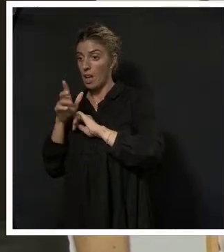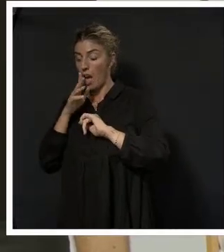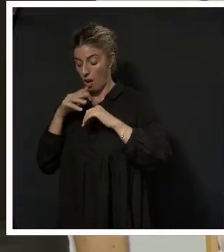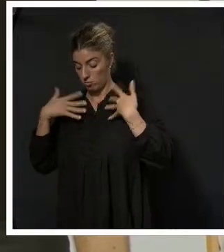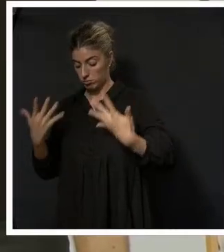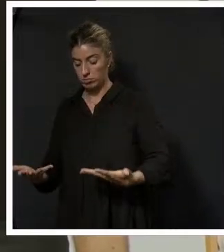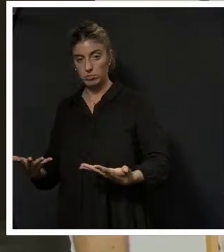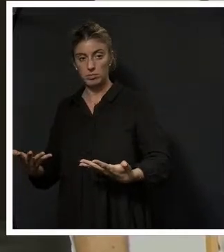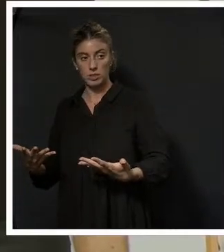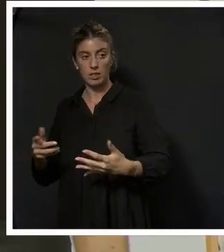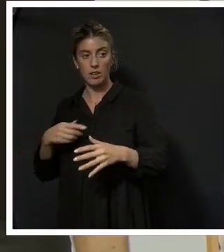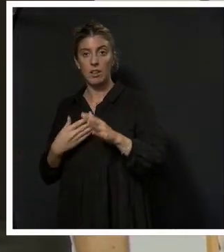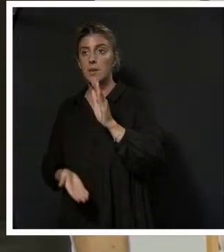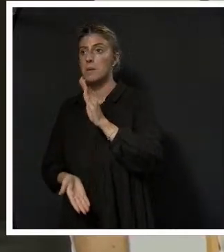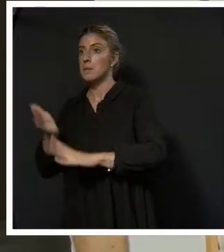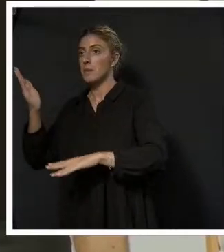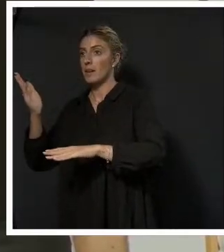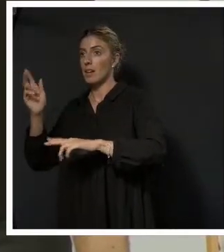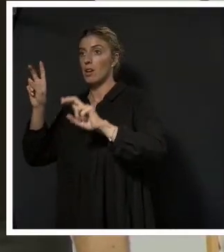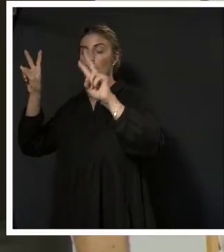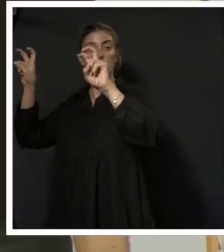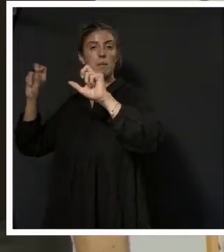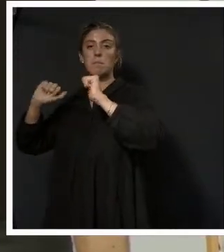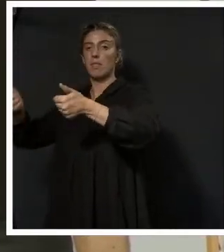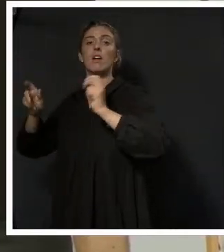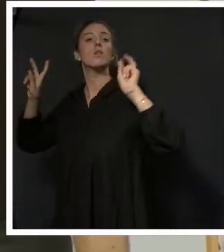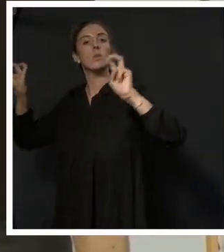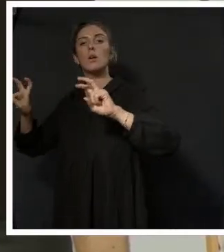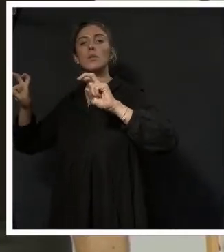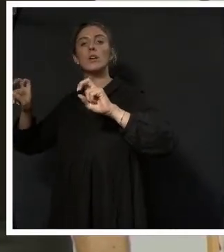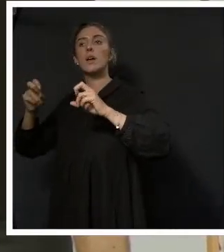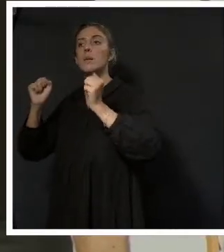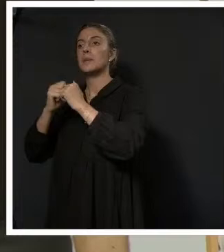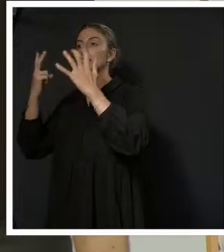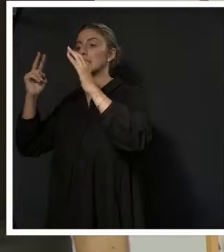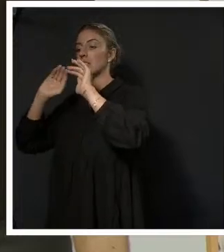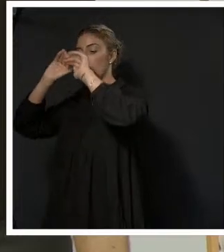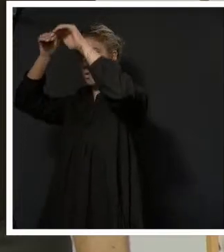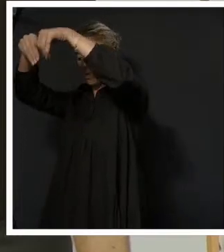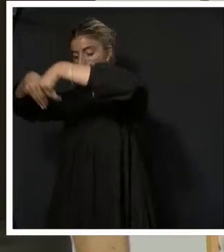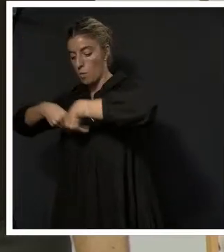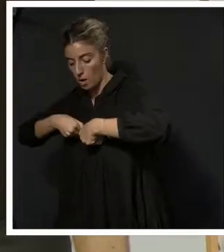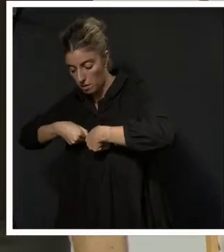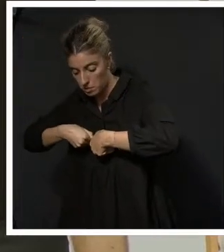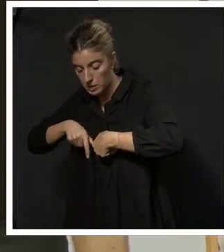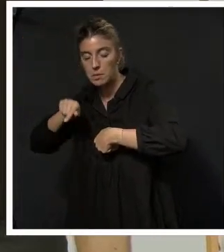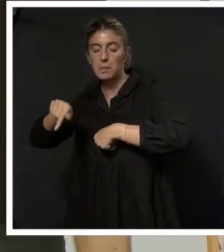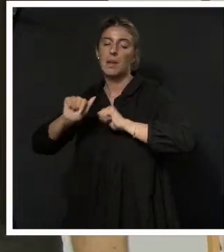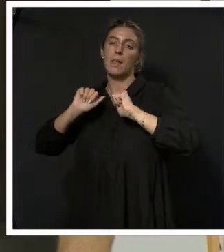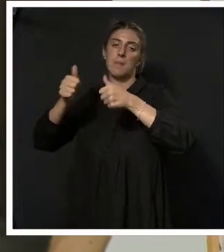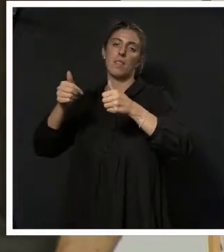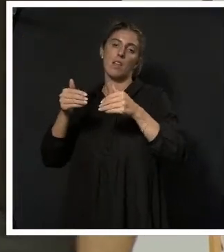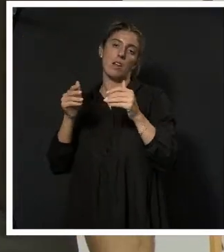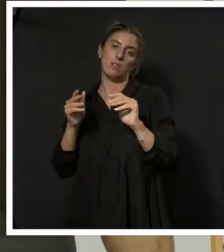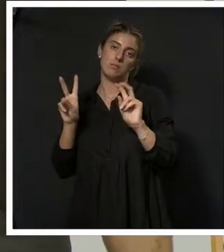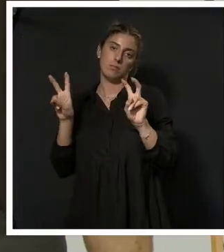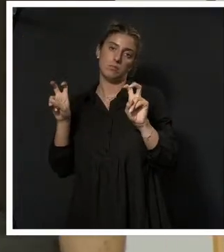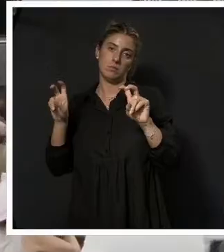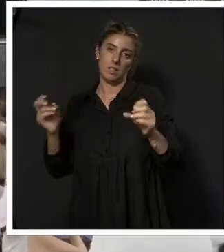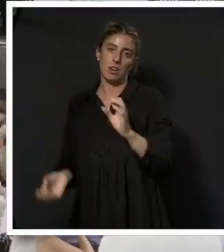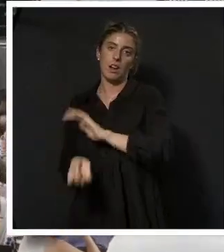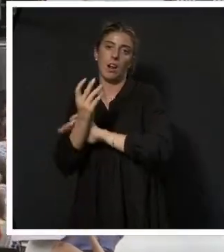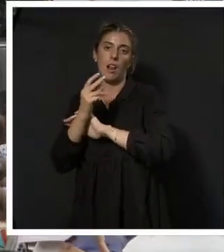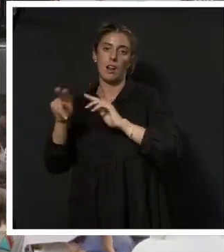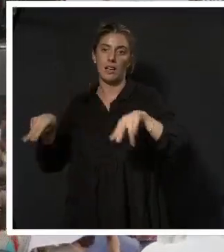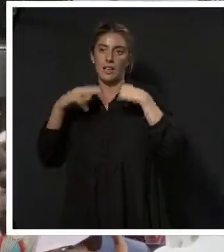hoy marchardacidades empezar de nuevo y luego os pinte siete años restaurante qué